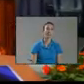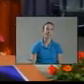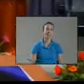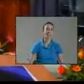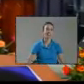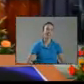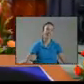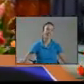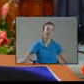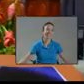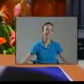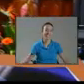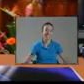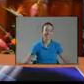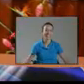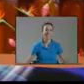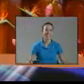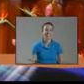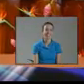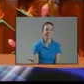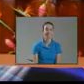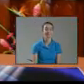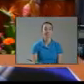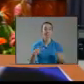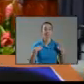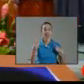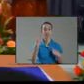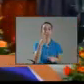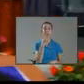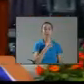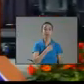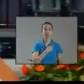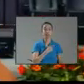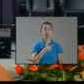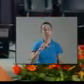¿Qué me trajiste? ¿Dónde está mi Lego? Le gustan los Legos, hermano, cositas.